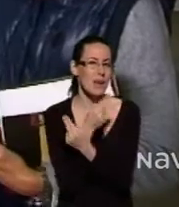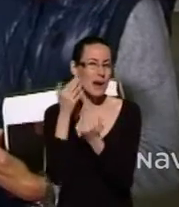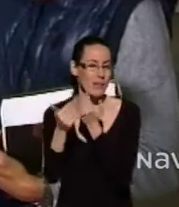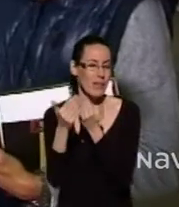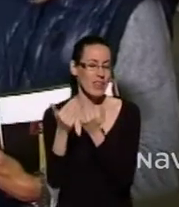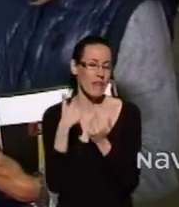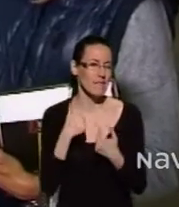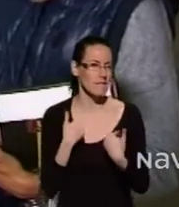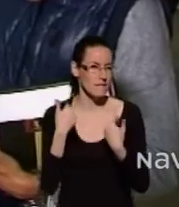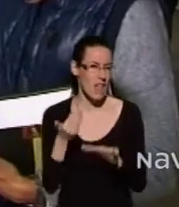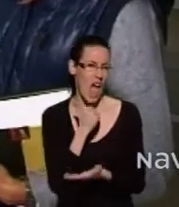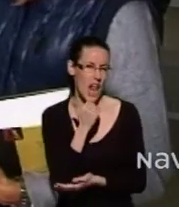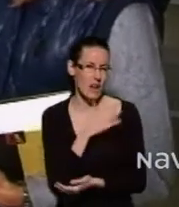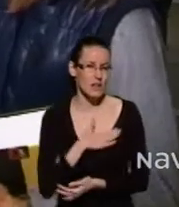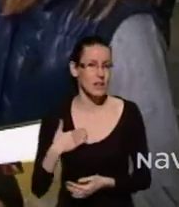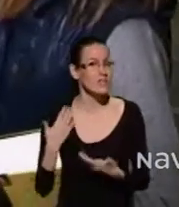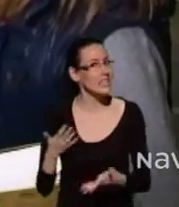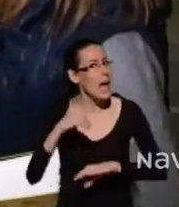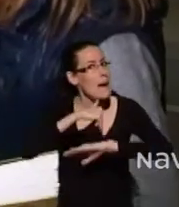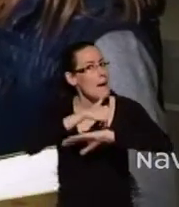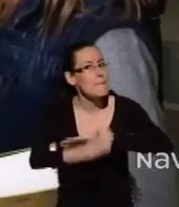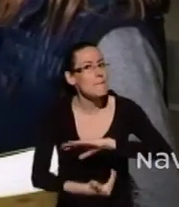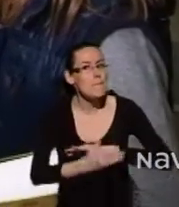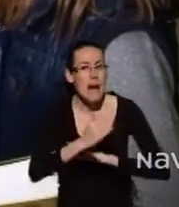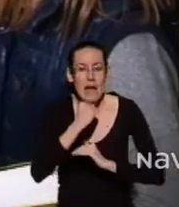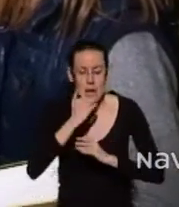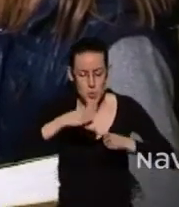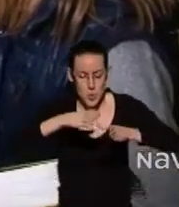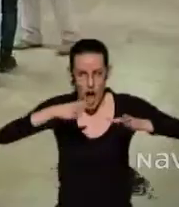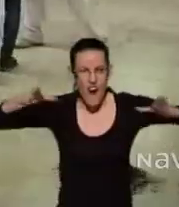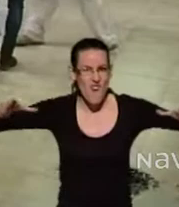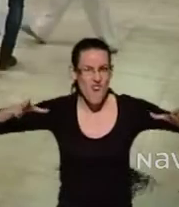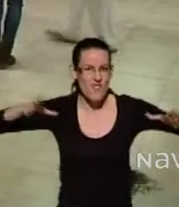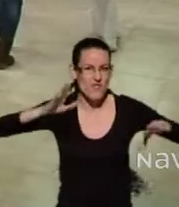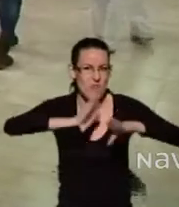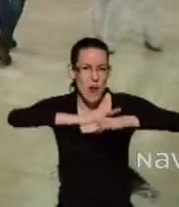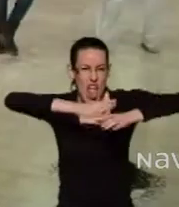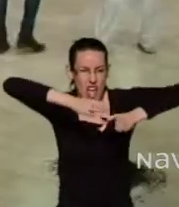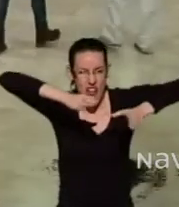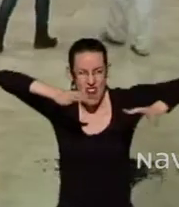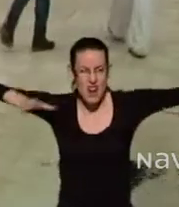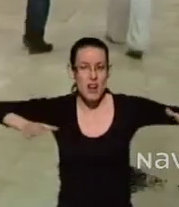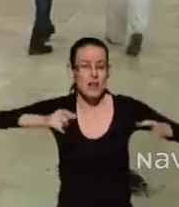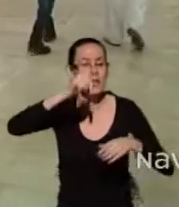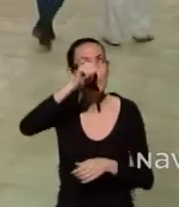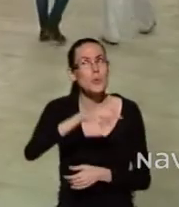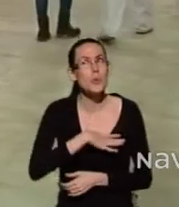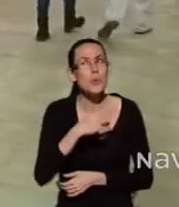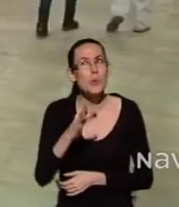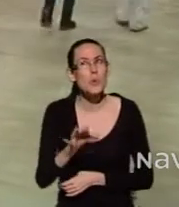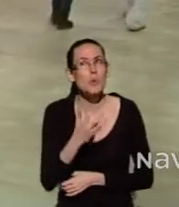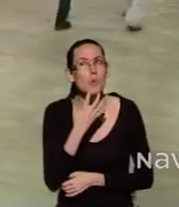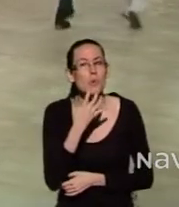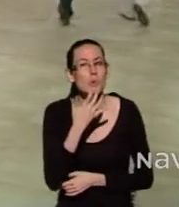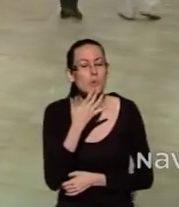Entonces, ¿puedes hacer un pan, no sé, que ocupe todas las baldas? Pues aquí se podría hacer pues